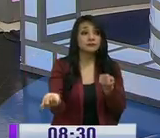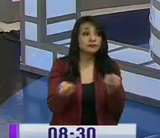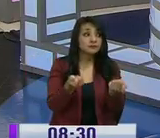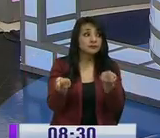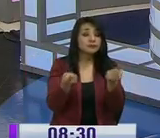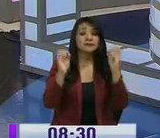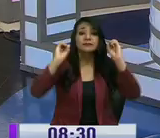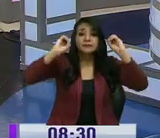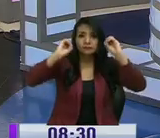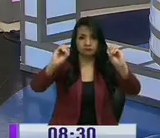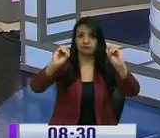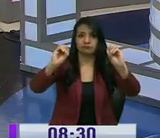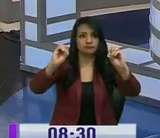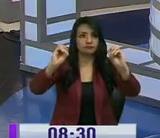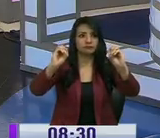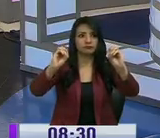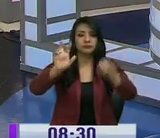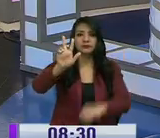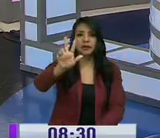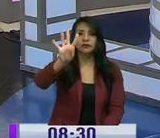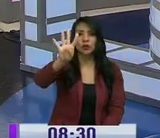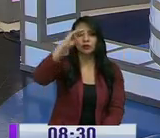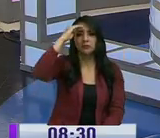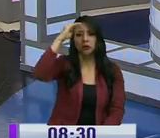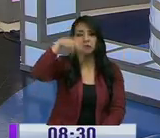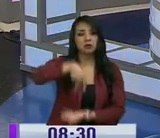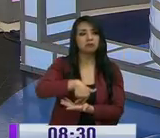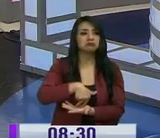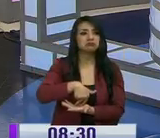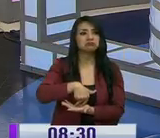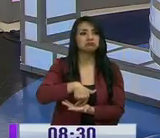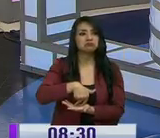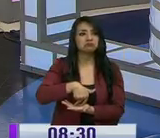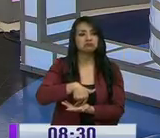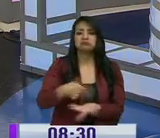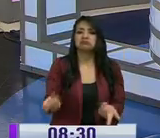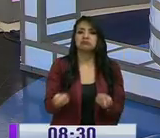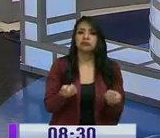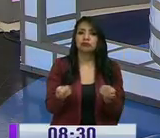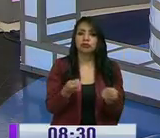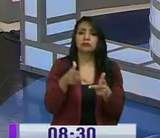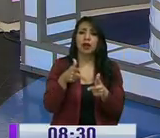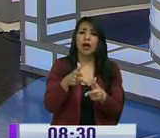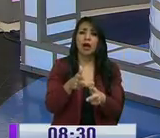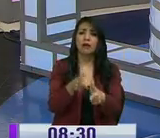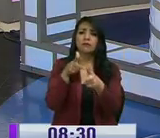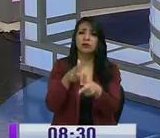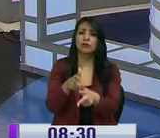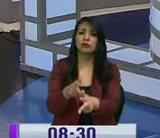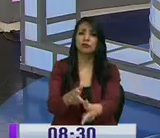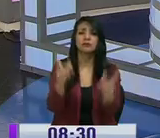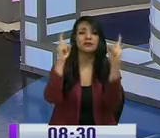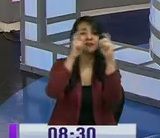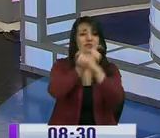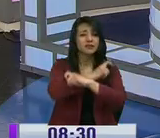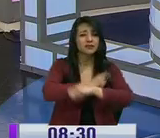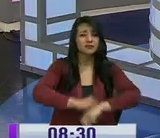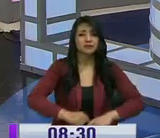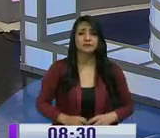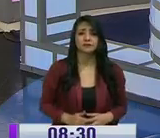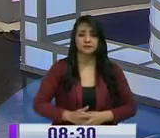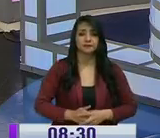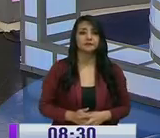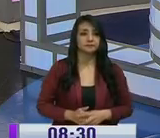nada, nada. Y son 3, 4 policías que están ahí. Exactamente. Y el tráfico es complicado. Terrible, terrible. Y el tráfico es complicado.